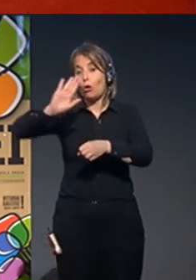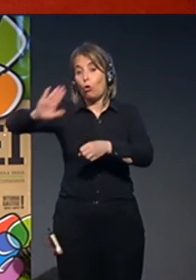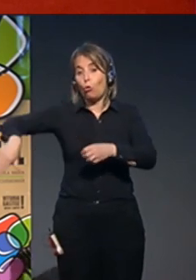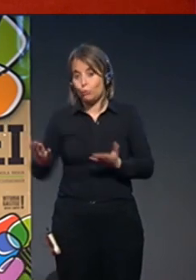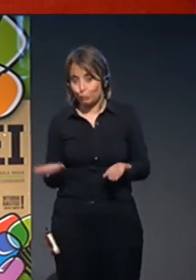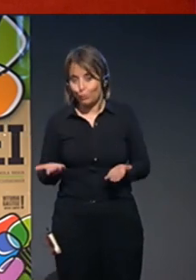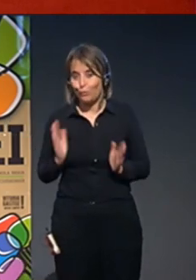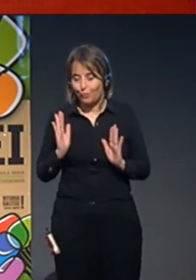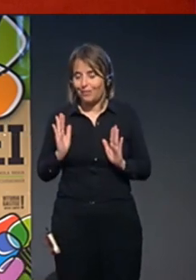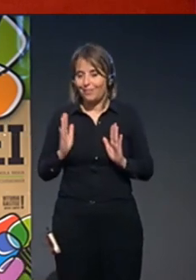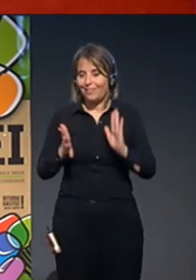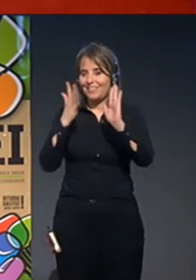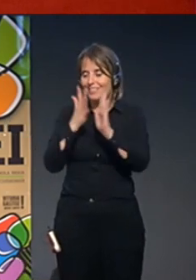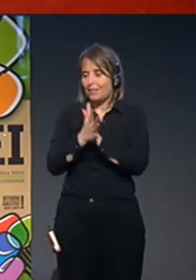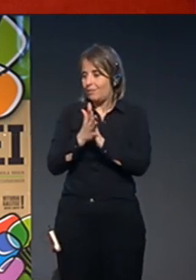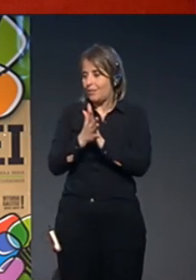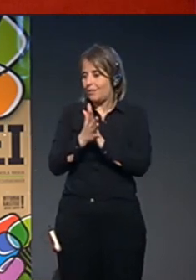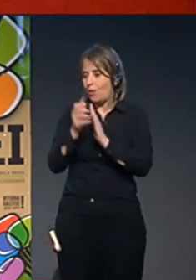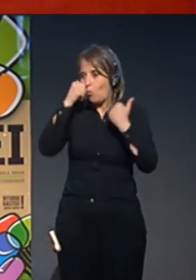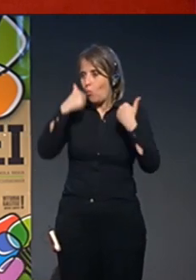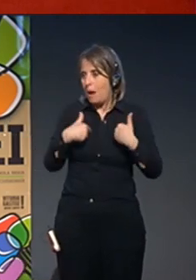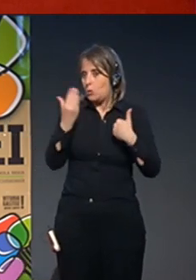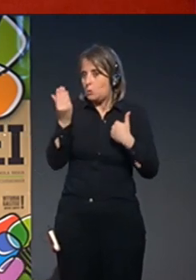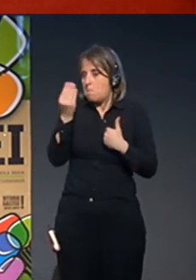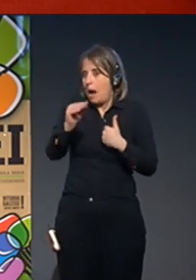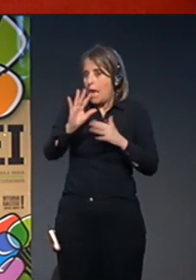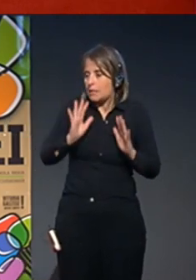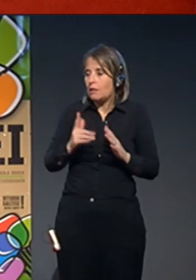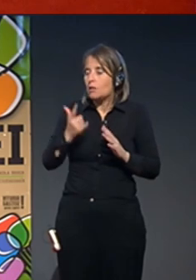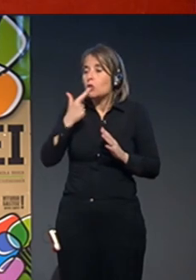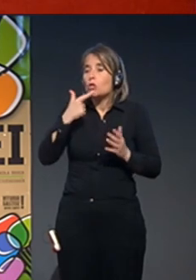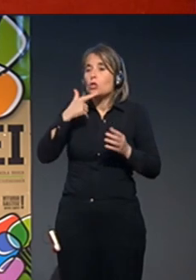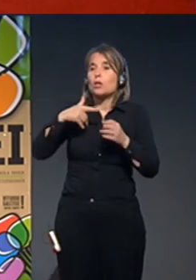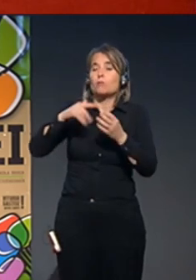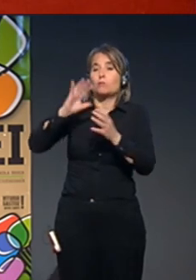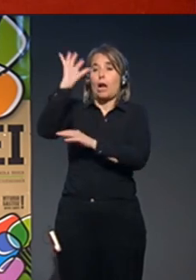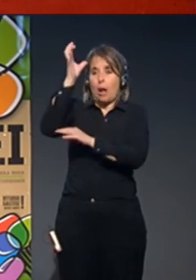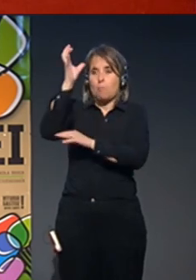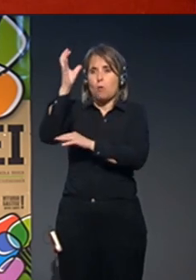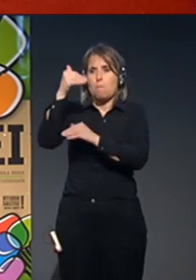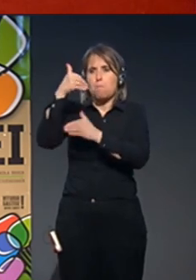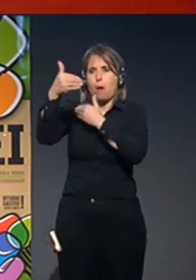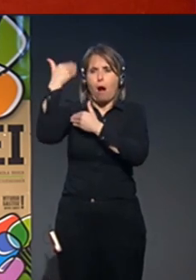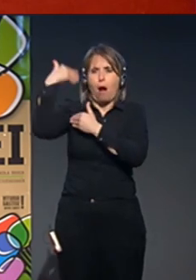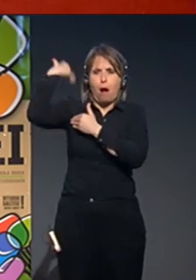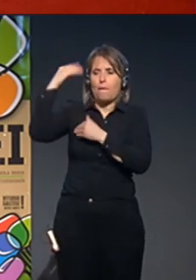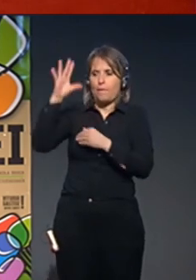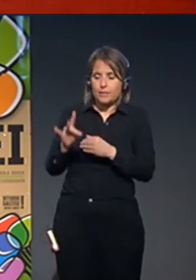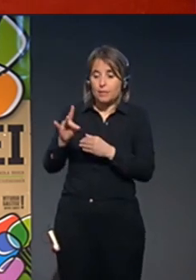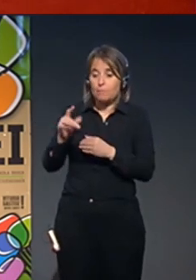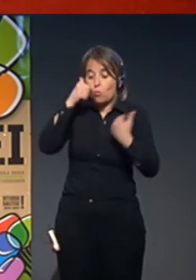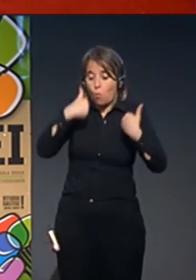eh Por lo tanto es una especie más y ha habido dic no es que ha habido otros cambios climáticos sí no no estando el